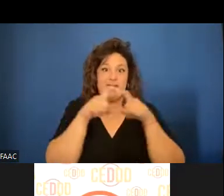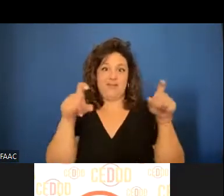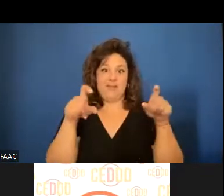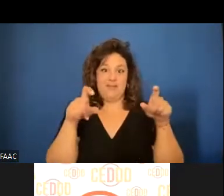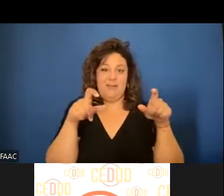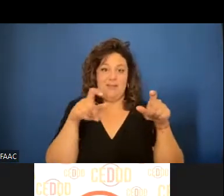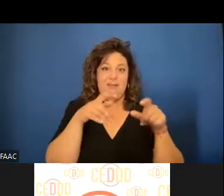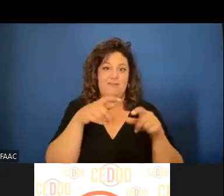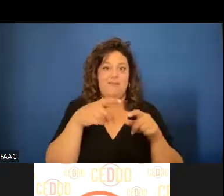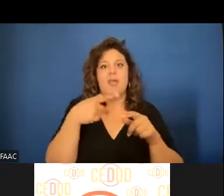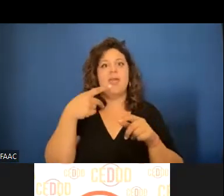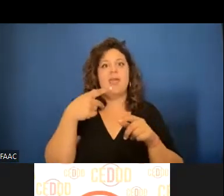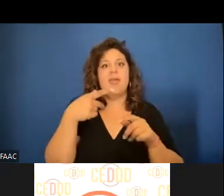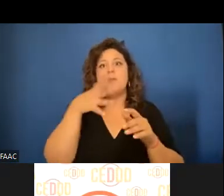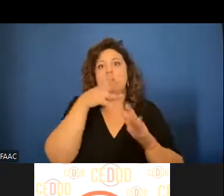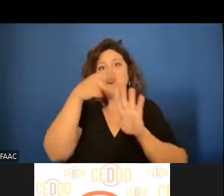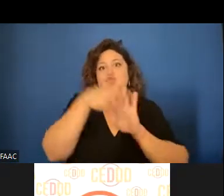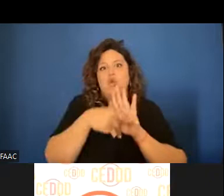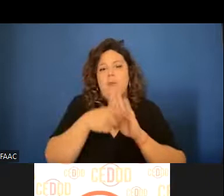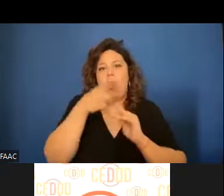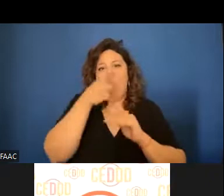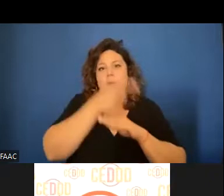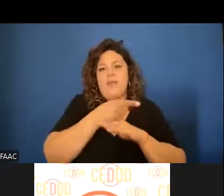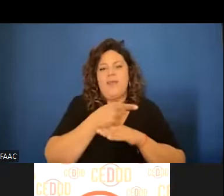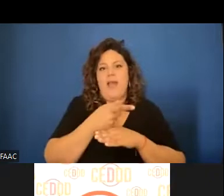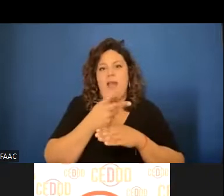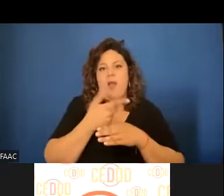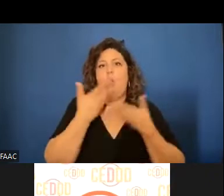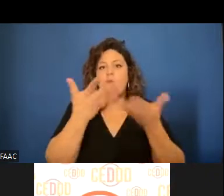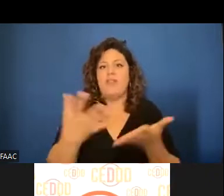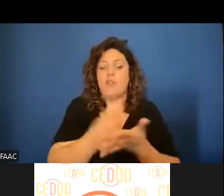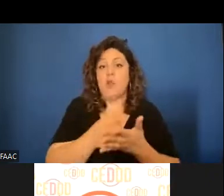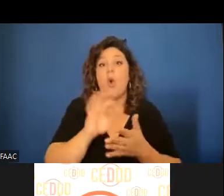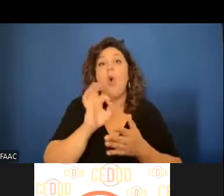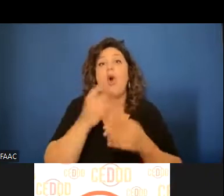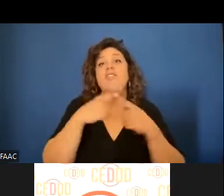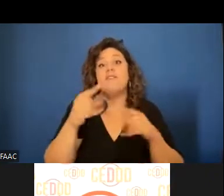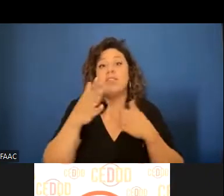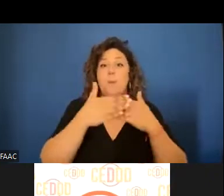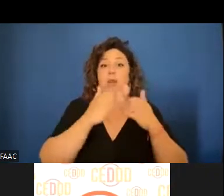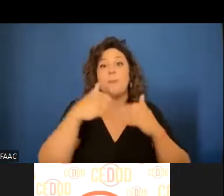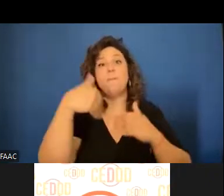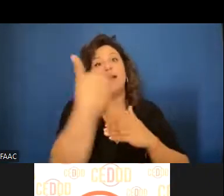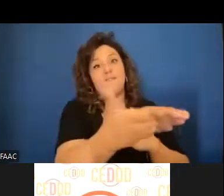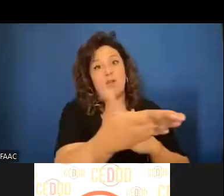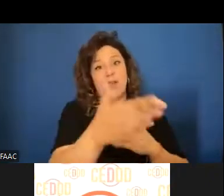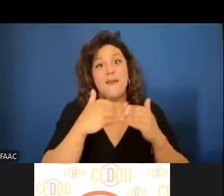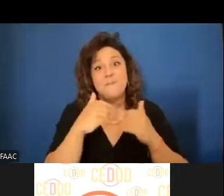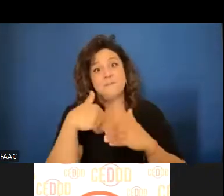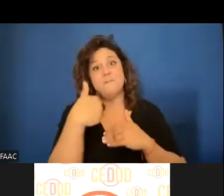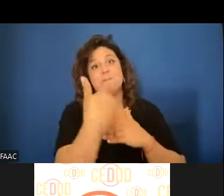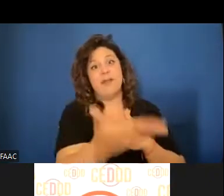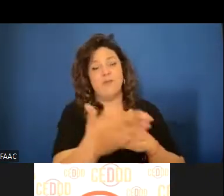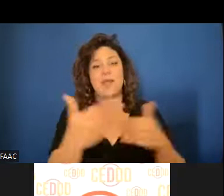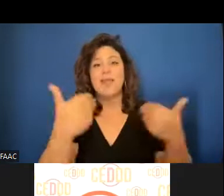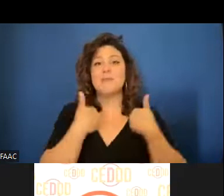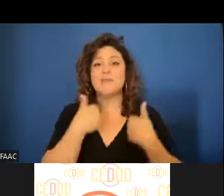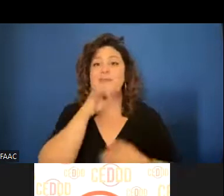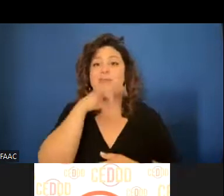nos permita abordar muchas situaciones discriminatorias que hasta ahora pues se vienen considerando con cierta normalidad.